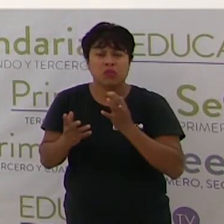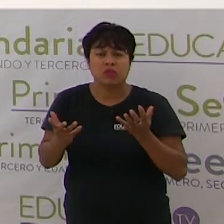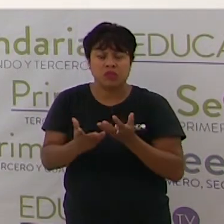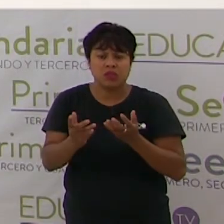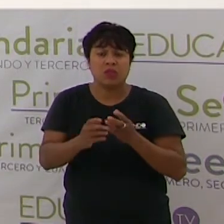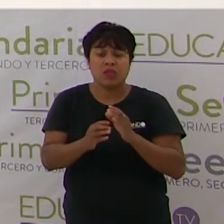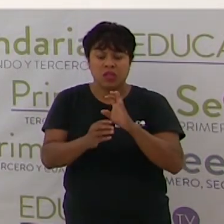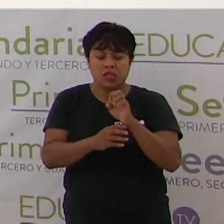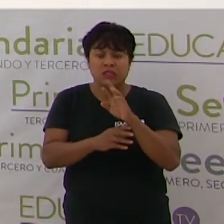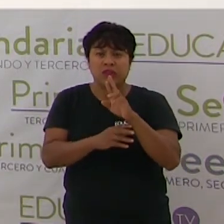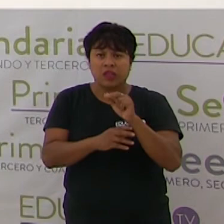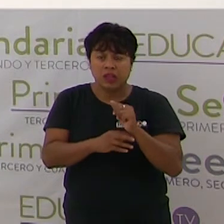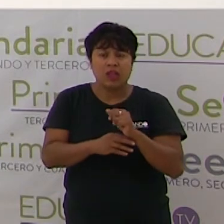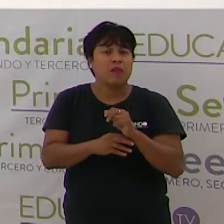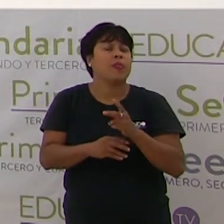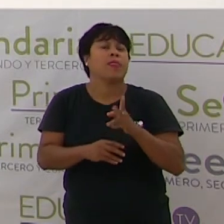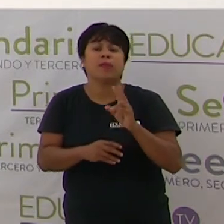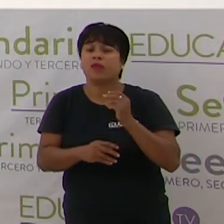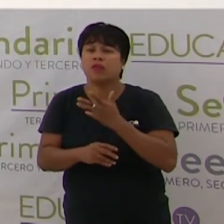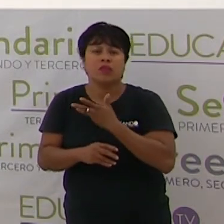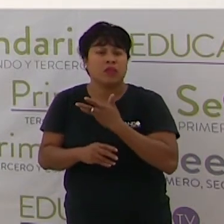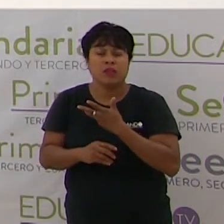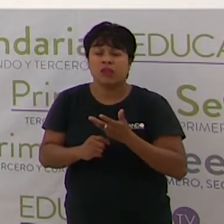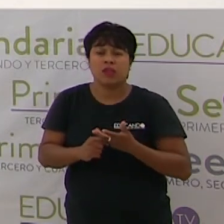de una esfera sin tener que tener